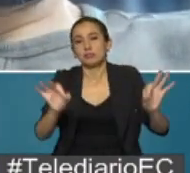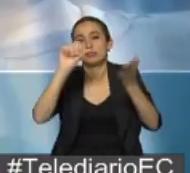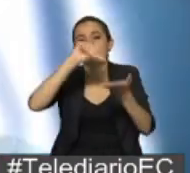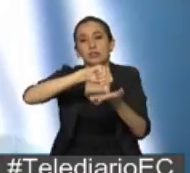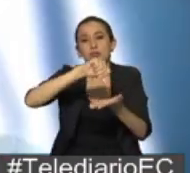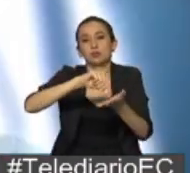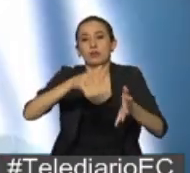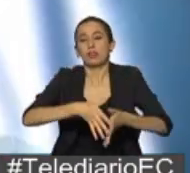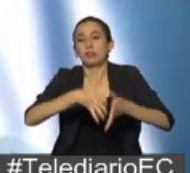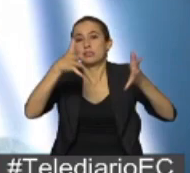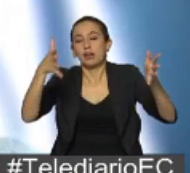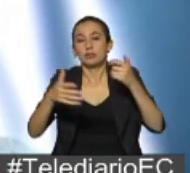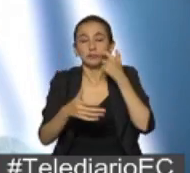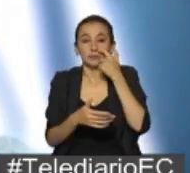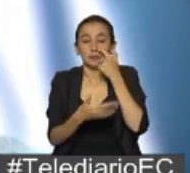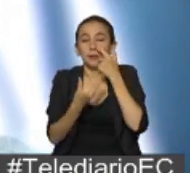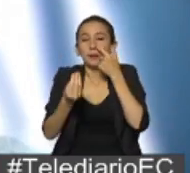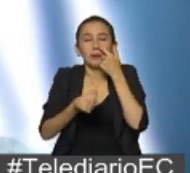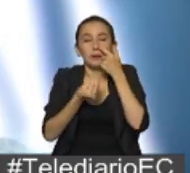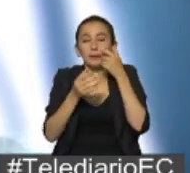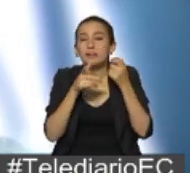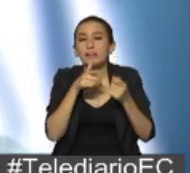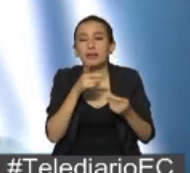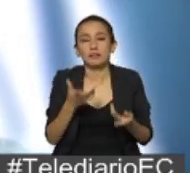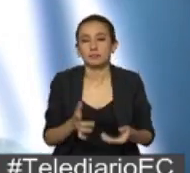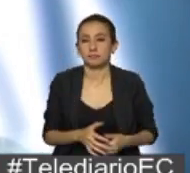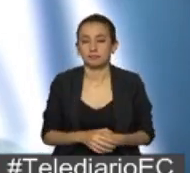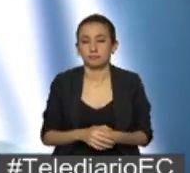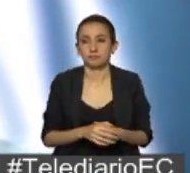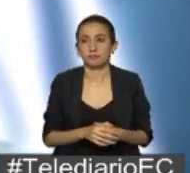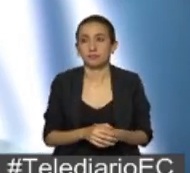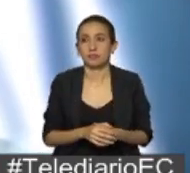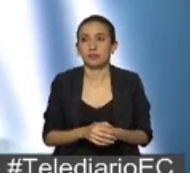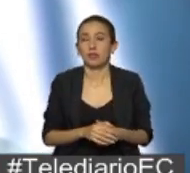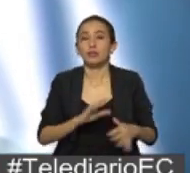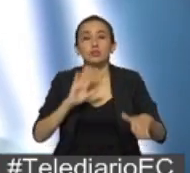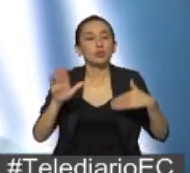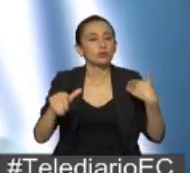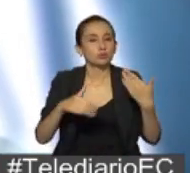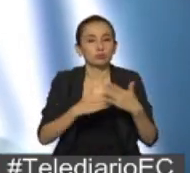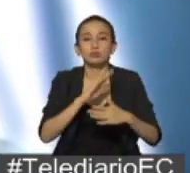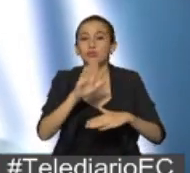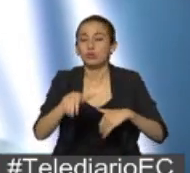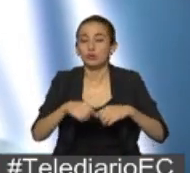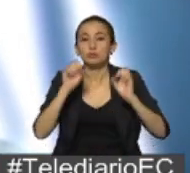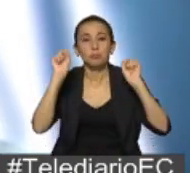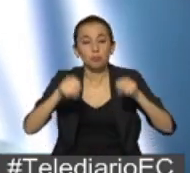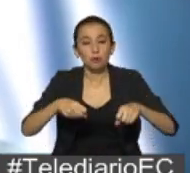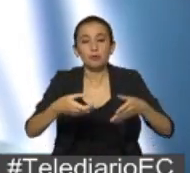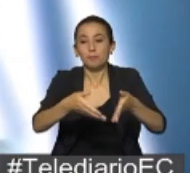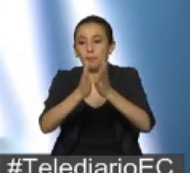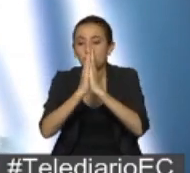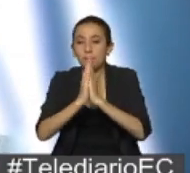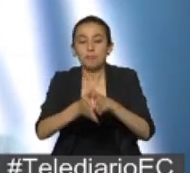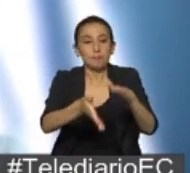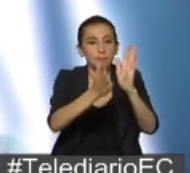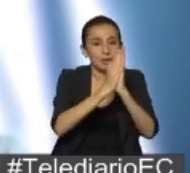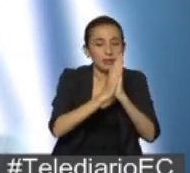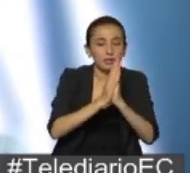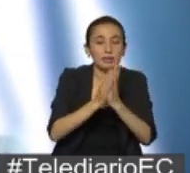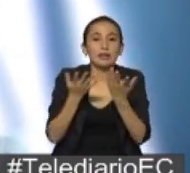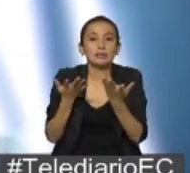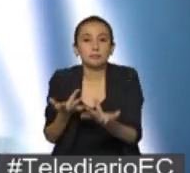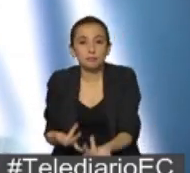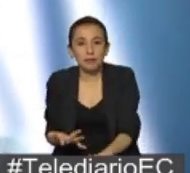En este caso, pueden realmente solicitar grandes, medianos y pequeños, lo que manifestaba el señor presidente de la República, que